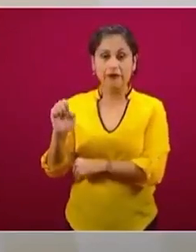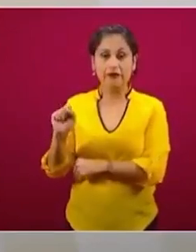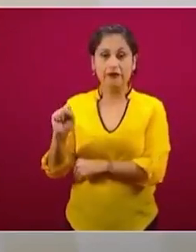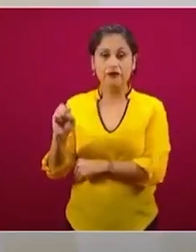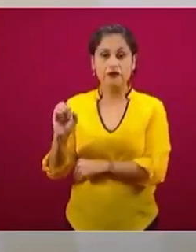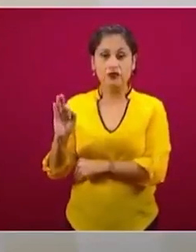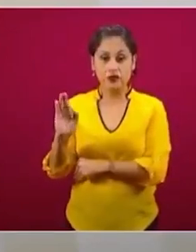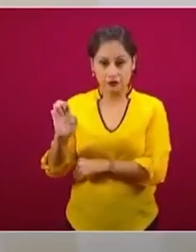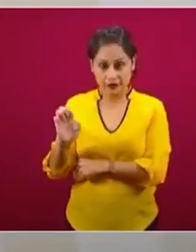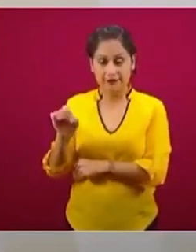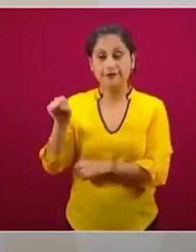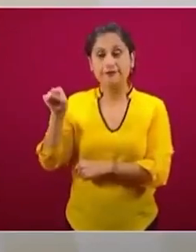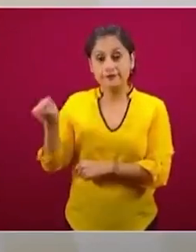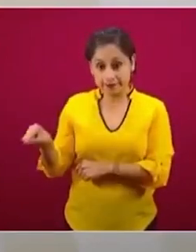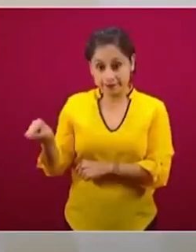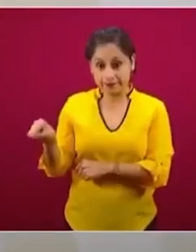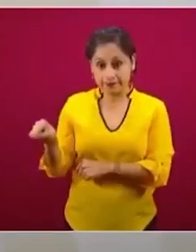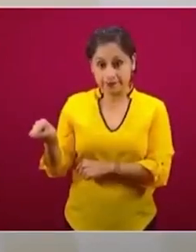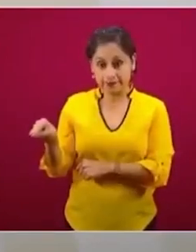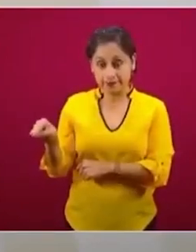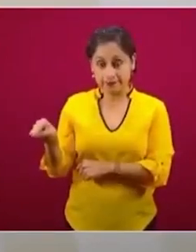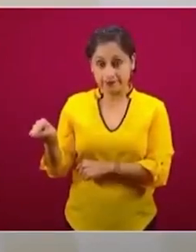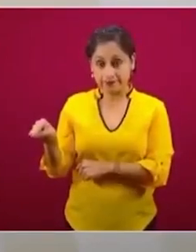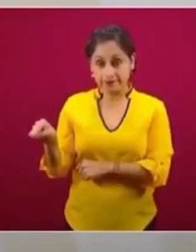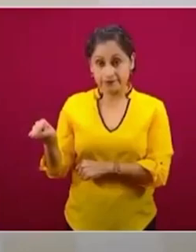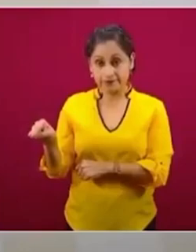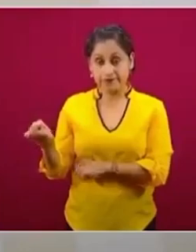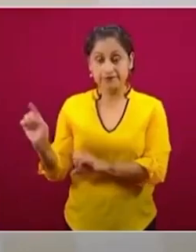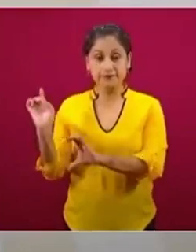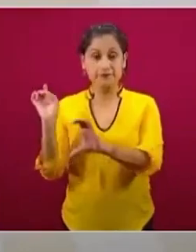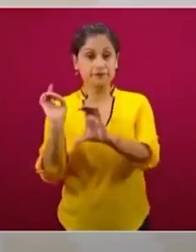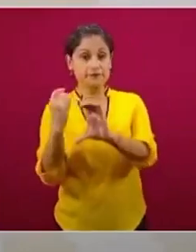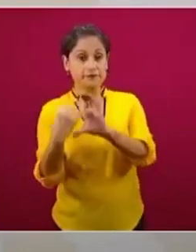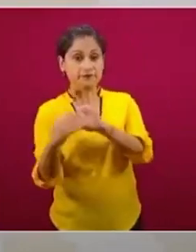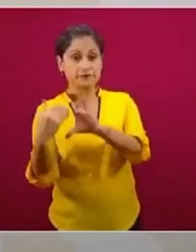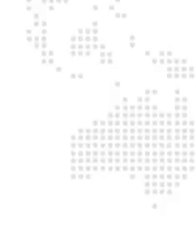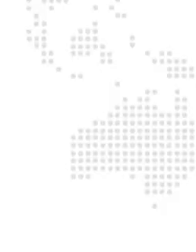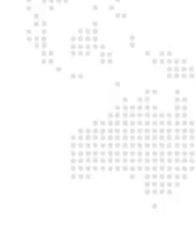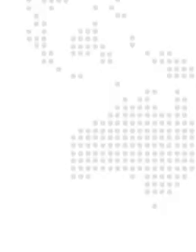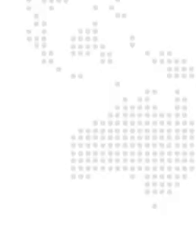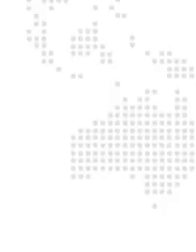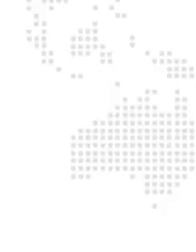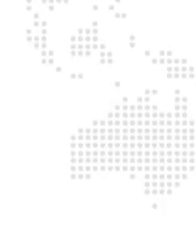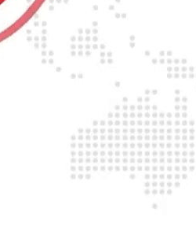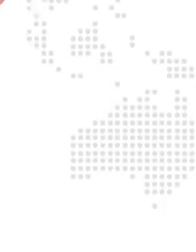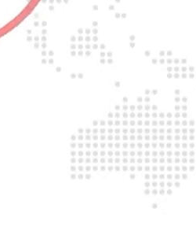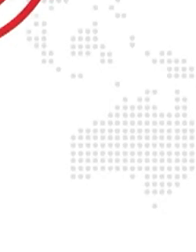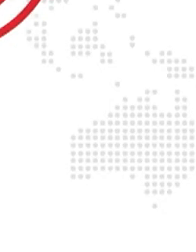y de TESOFE va a los bancos con los que estamos trabajando.